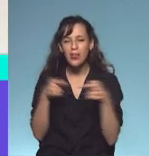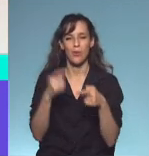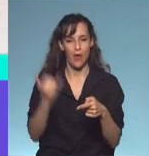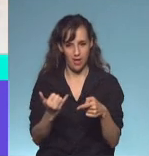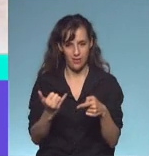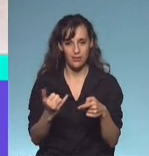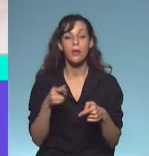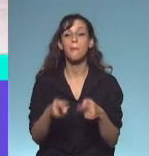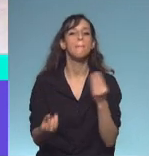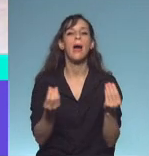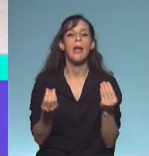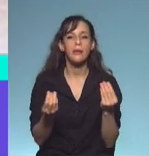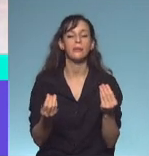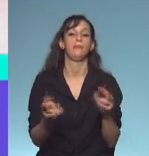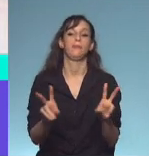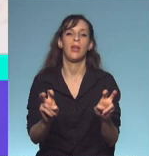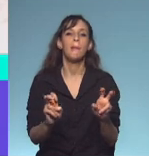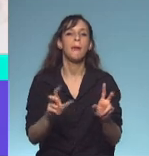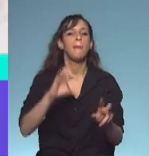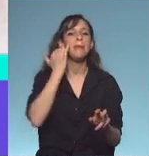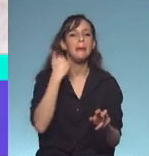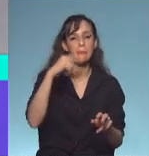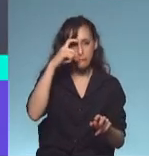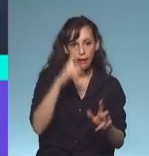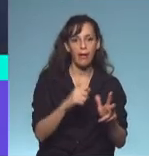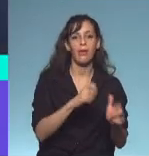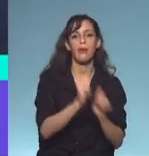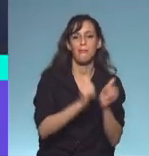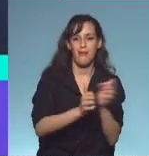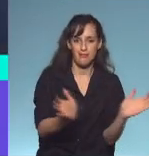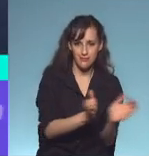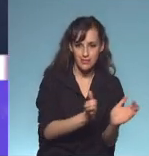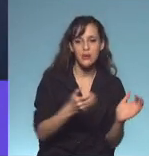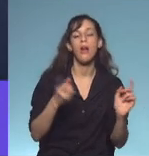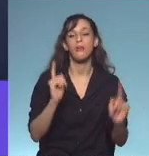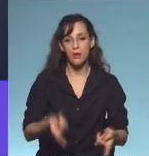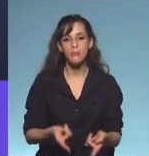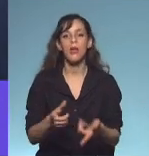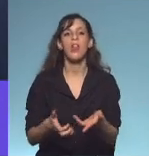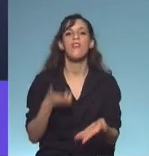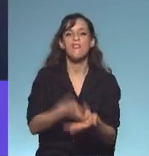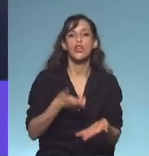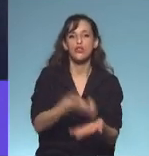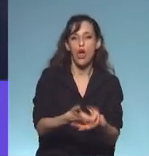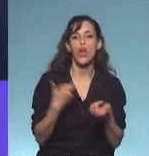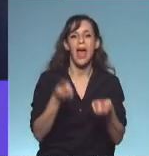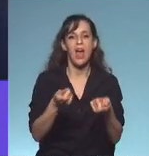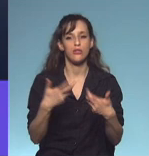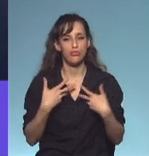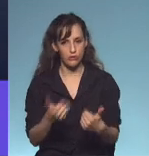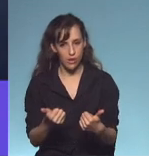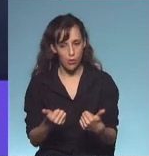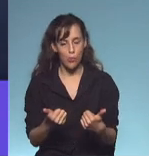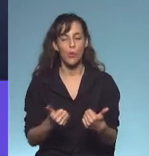las necesidades de financiamiento de las pequeñas y medianas empresas, va a atender todo lo que es la inversión y el gasto en salud, esto va